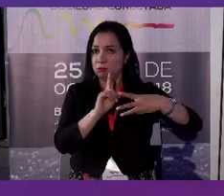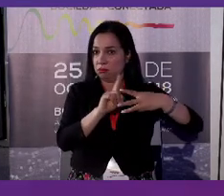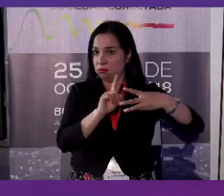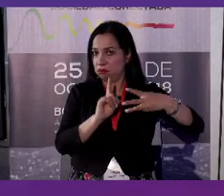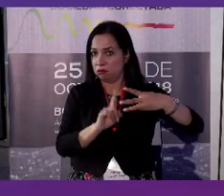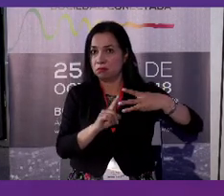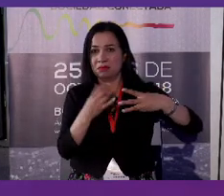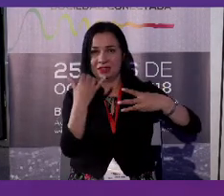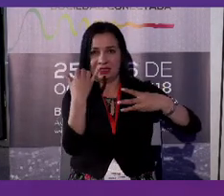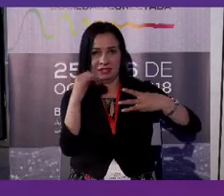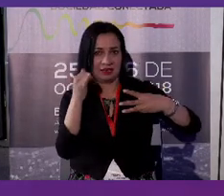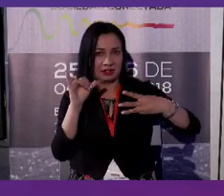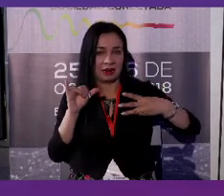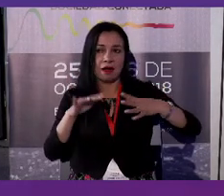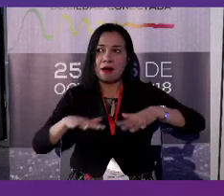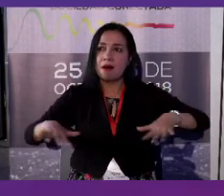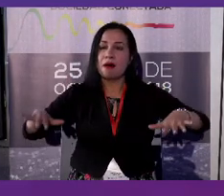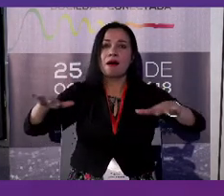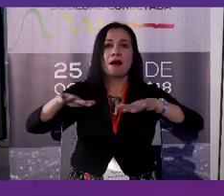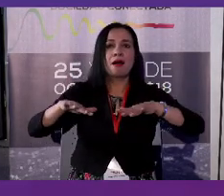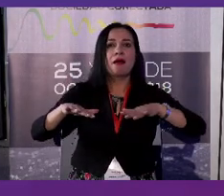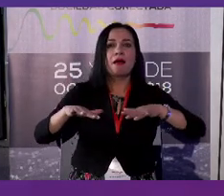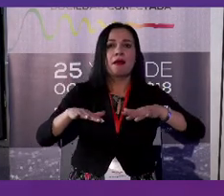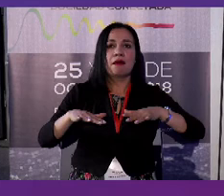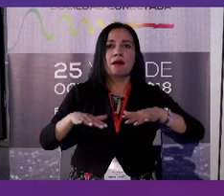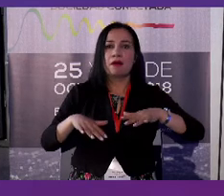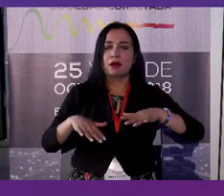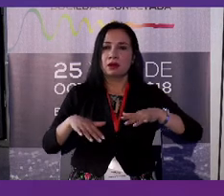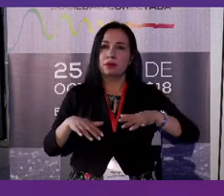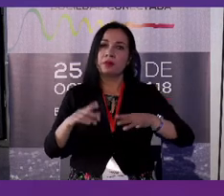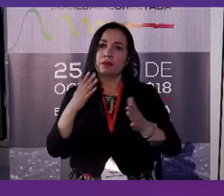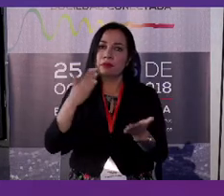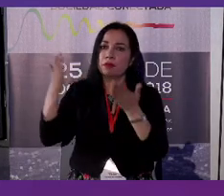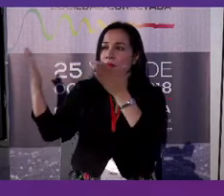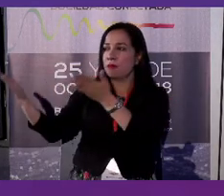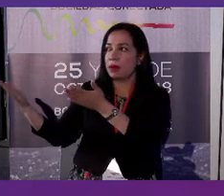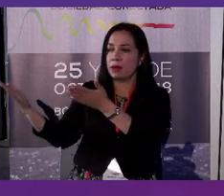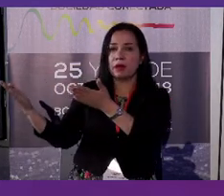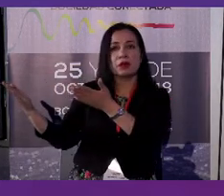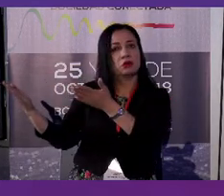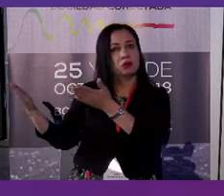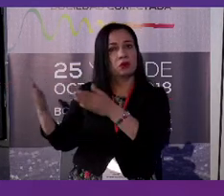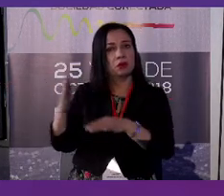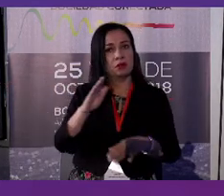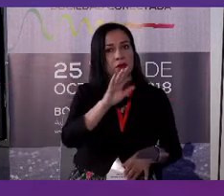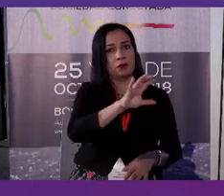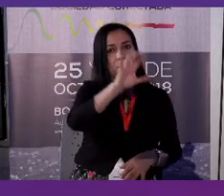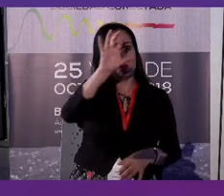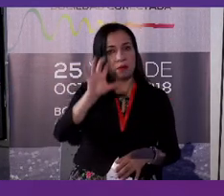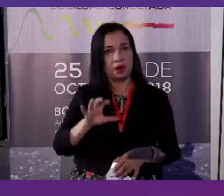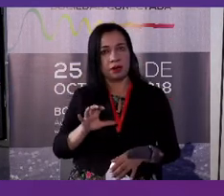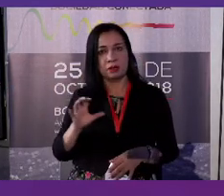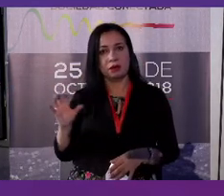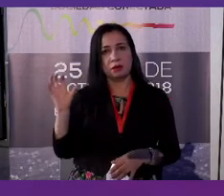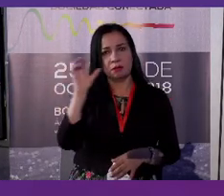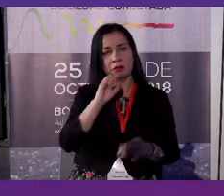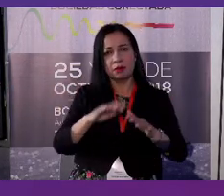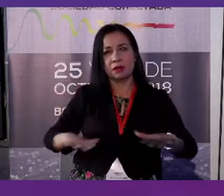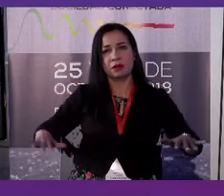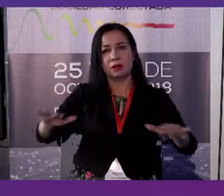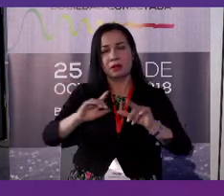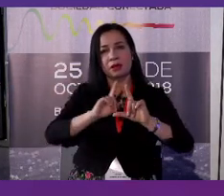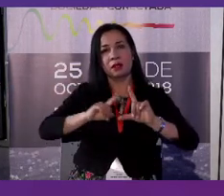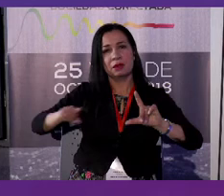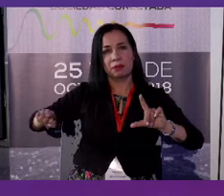son prácticamente las que vemos en la parte izquierda alta. Es un grupo de países que ya identificaron espectro en algunas